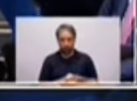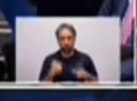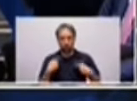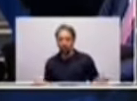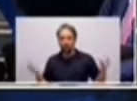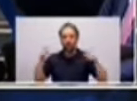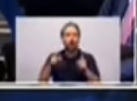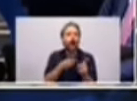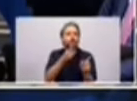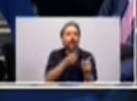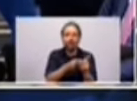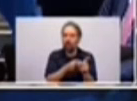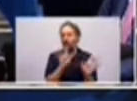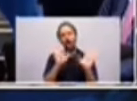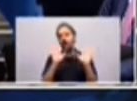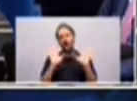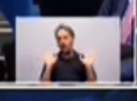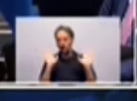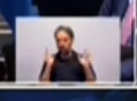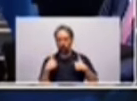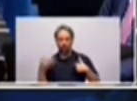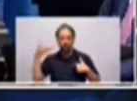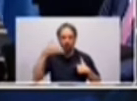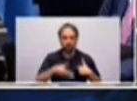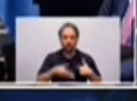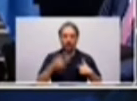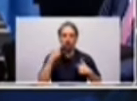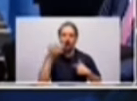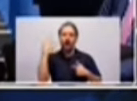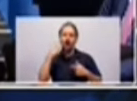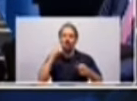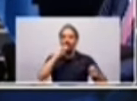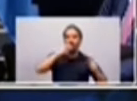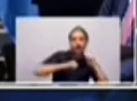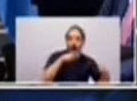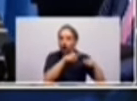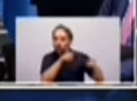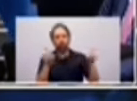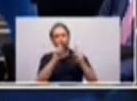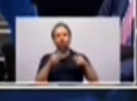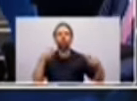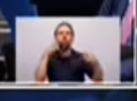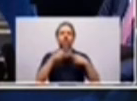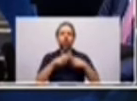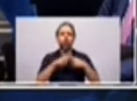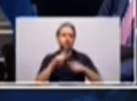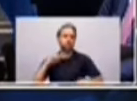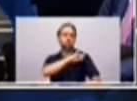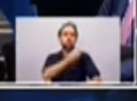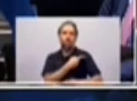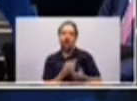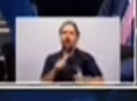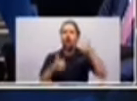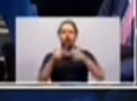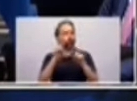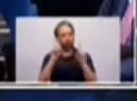destino. Entonces, digo, no hay una red de contención y el gobierno no la piensa. O sea, es realmente,